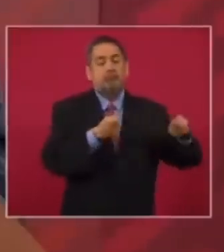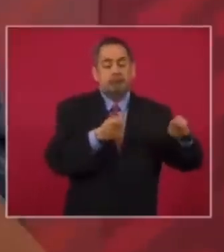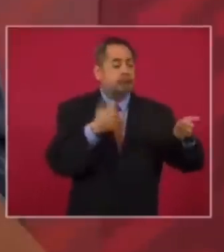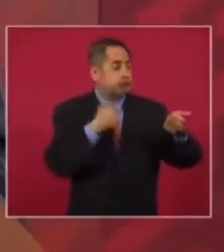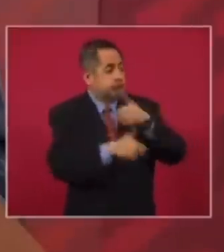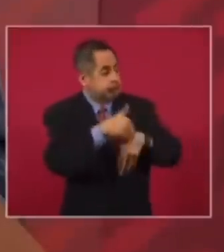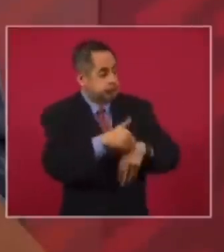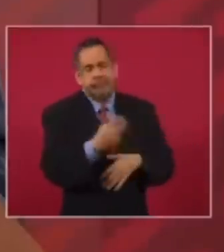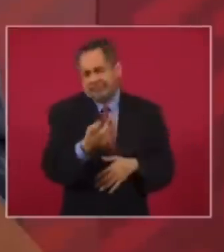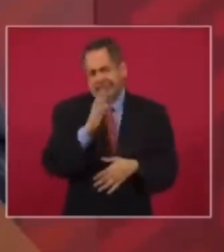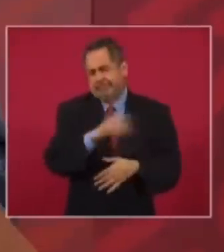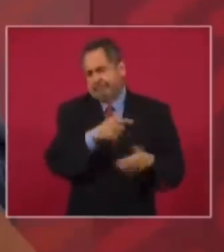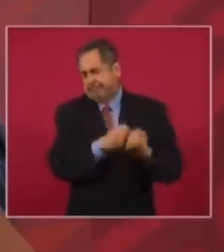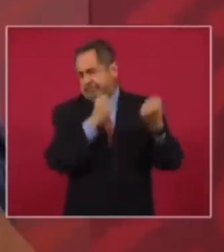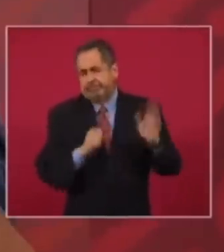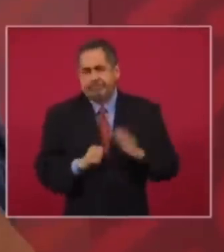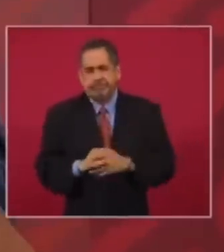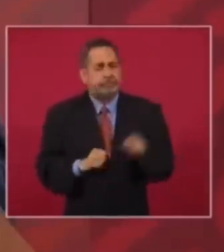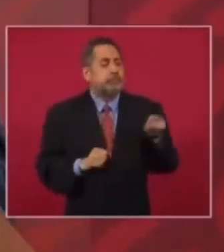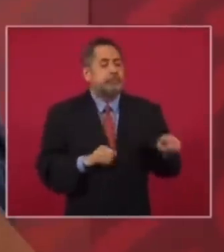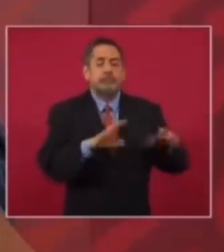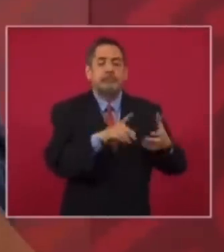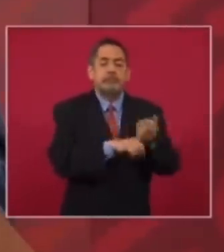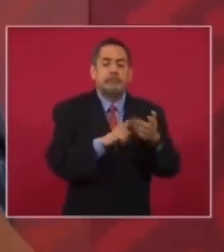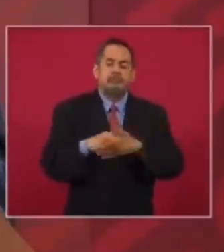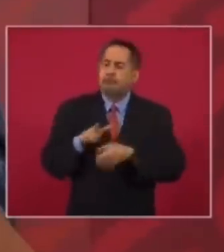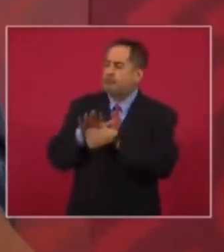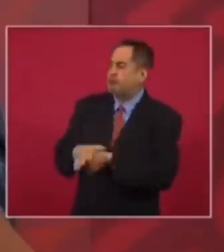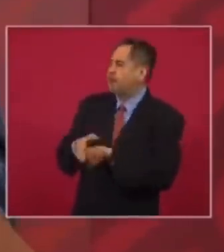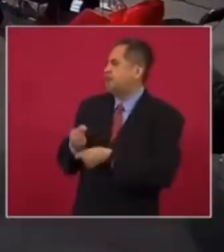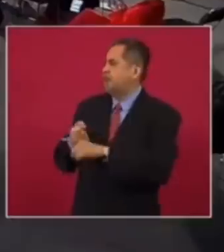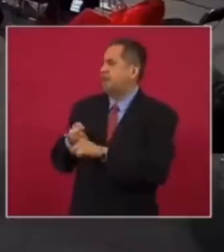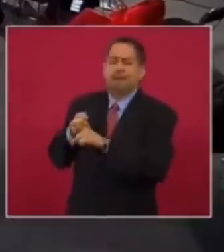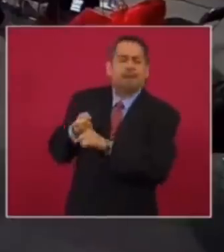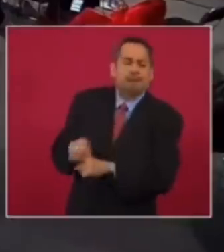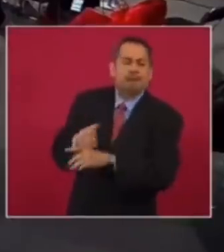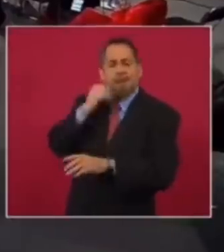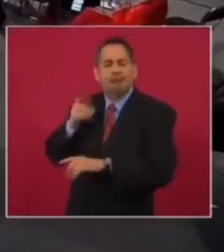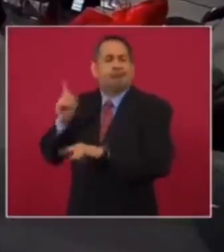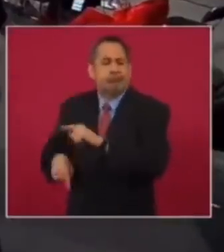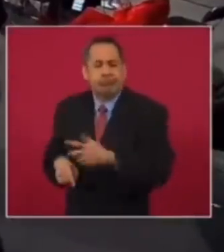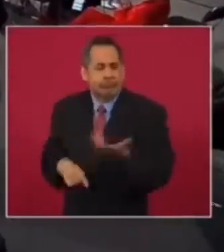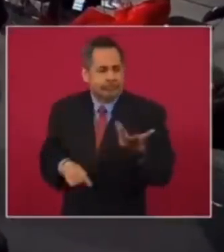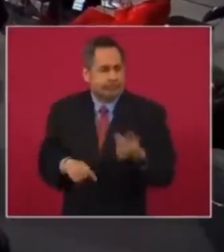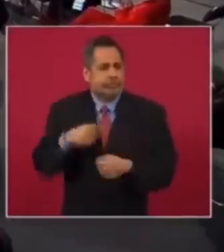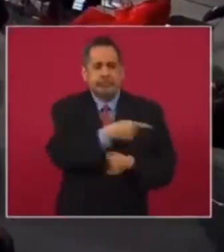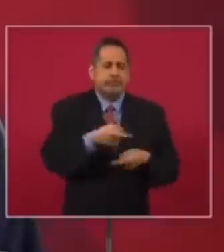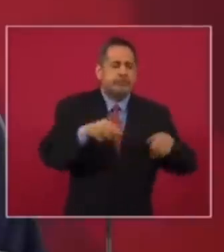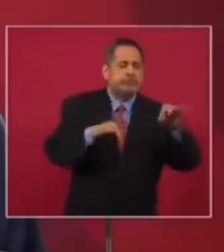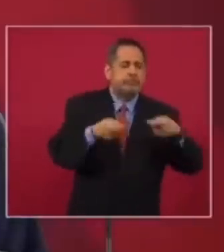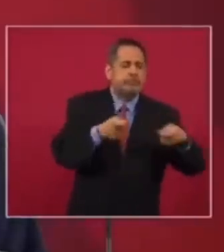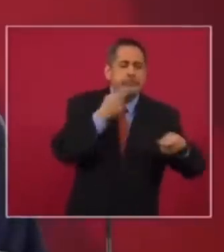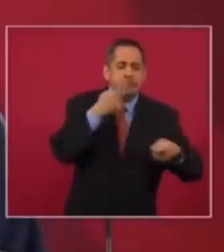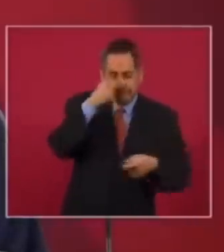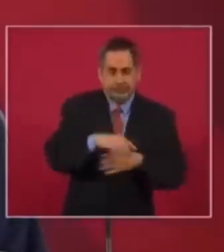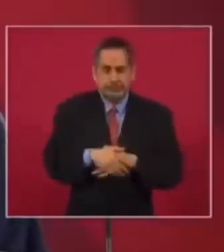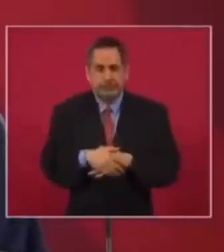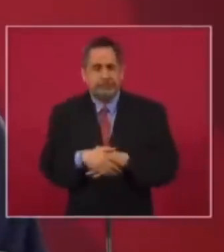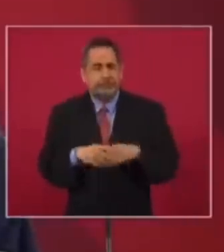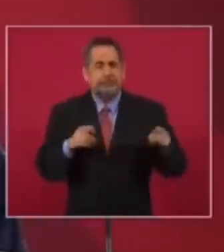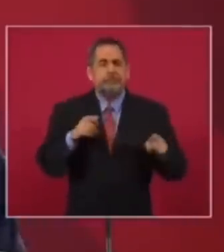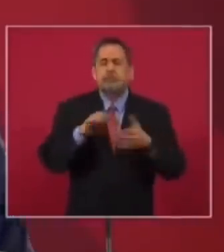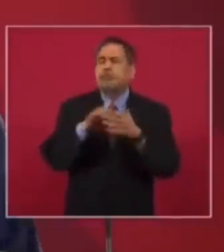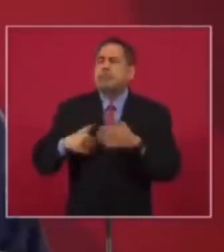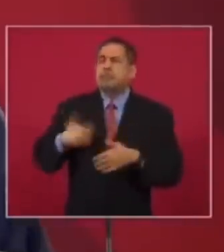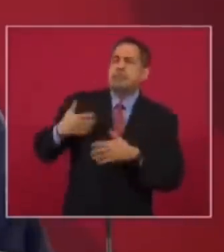de poder y son grupos de presión porque saben también para que los usan para sacar prebendas